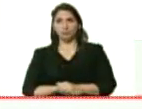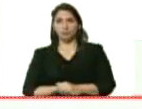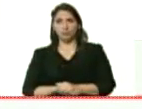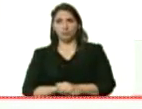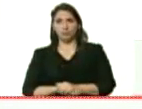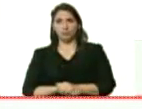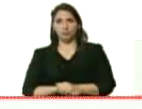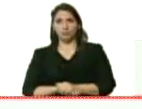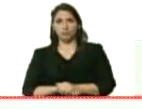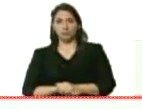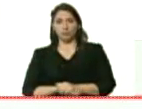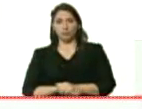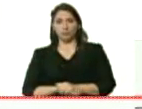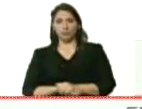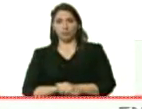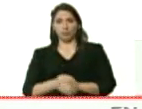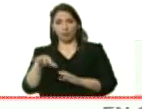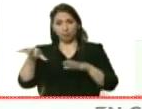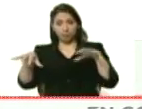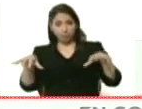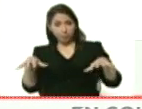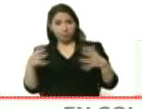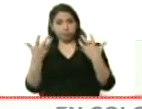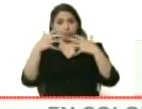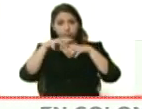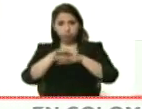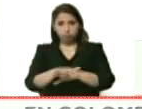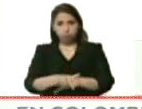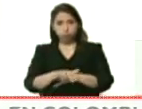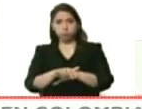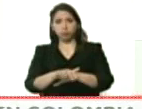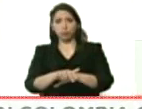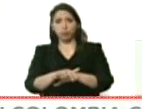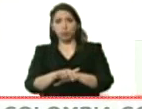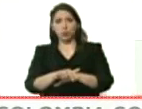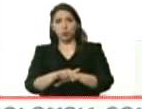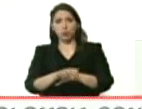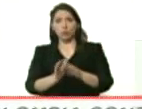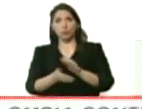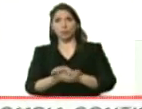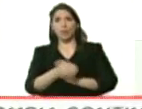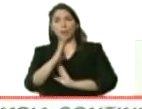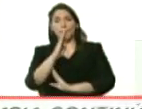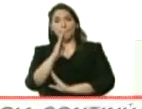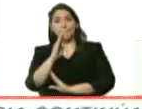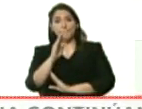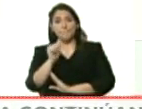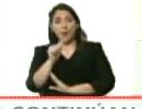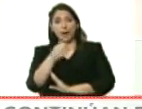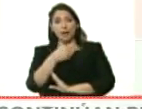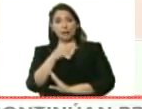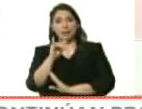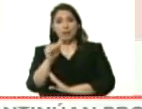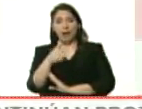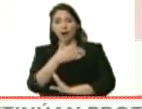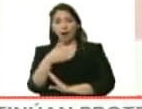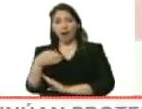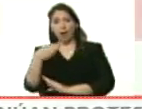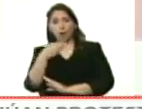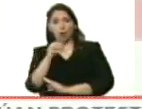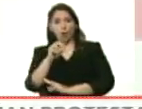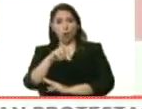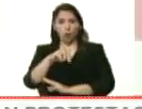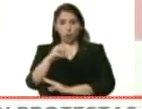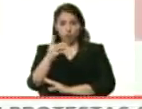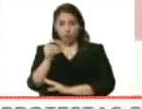entre los confines de ambos países, en el soberbio puerto de Bahía Honda. Esta posición, aunque